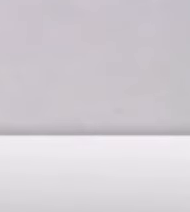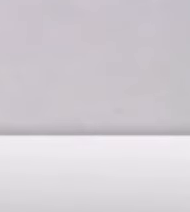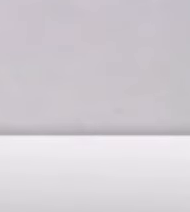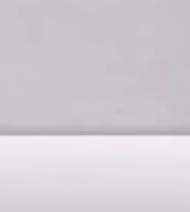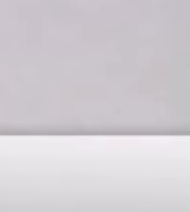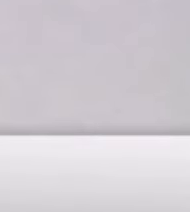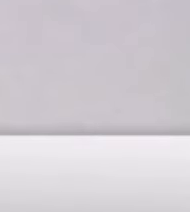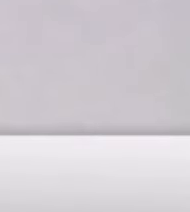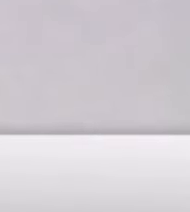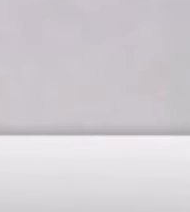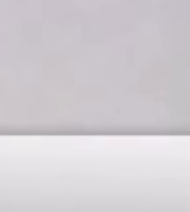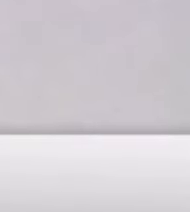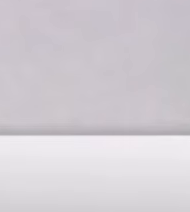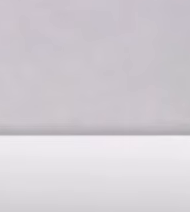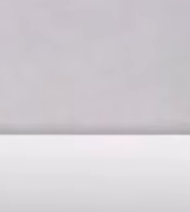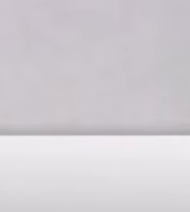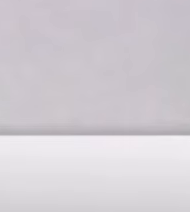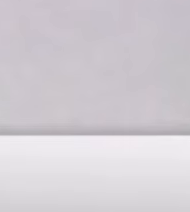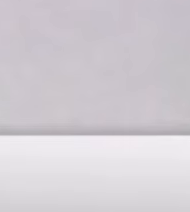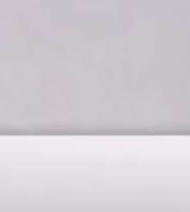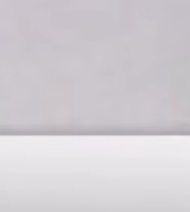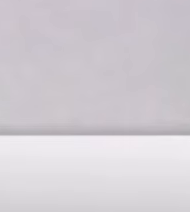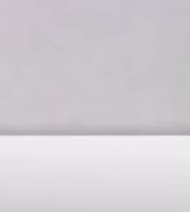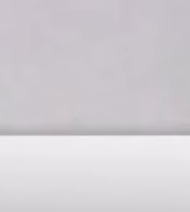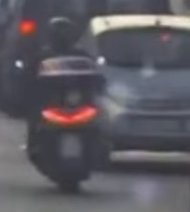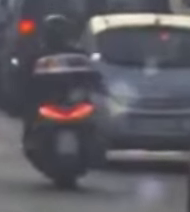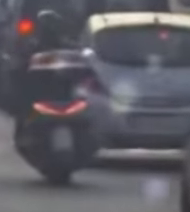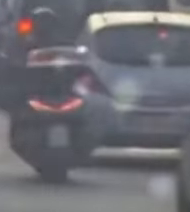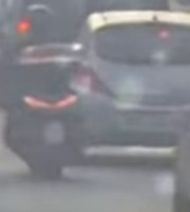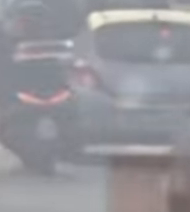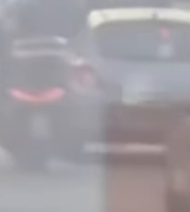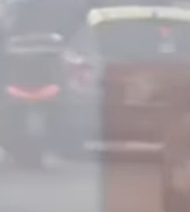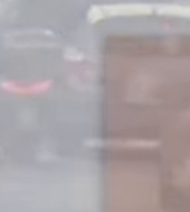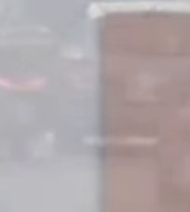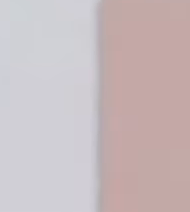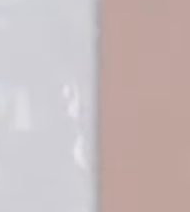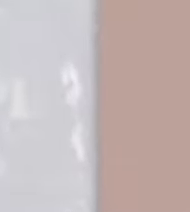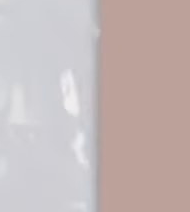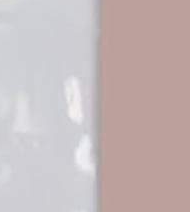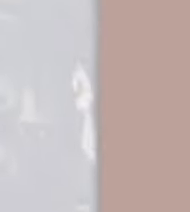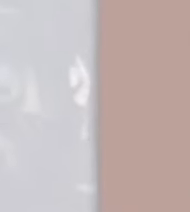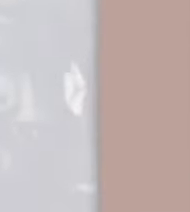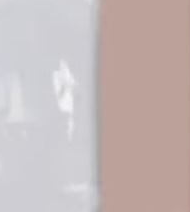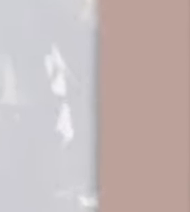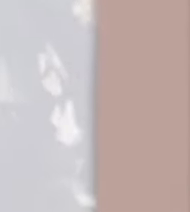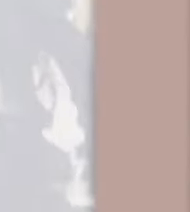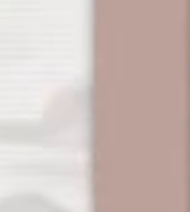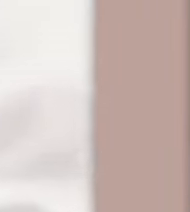La organización.